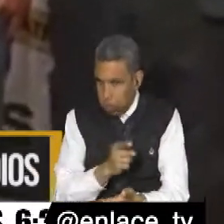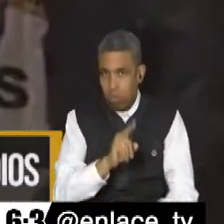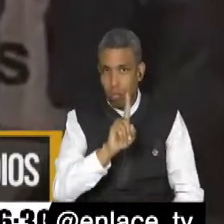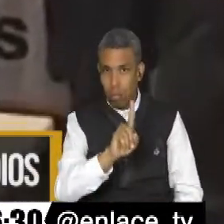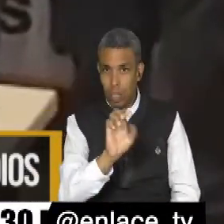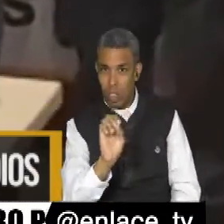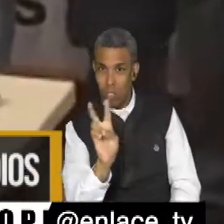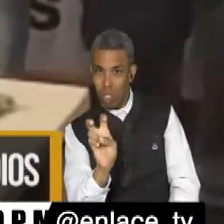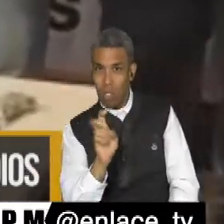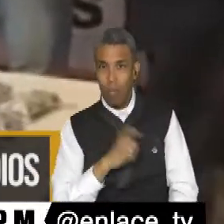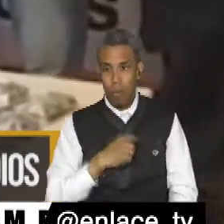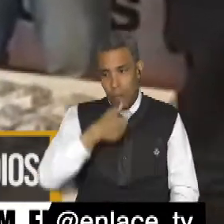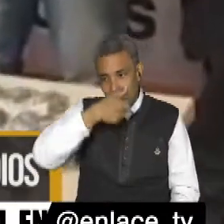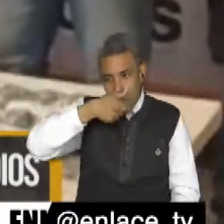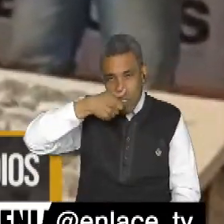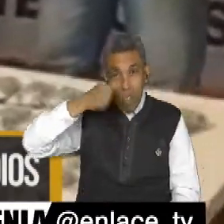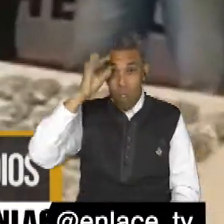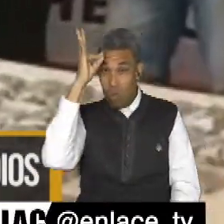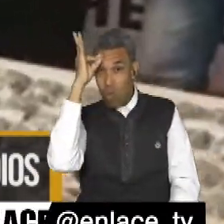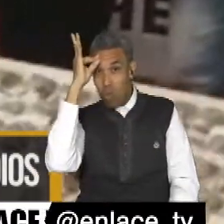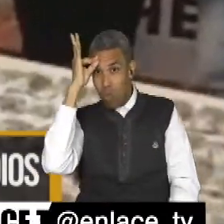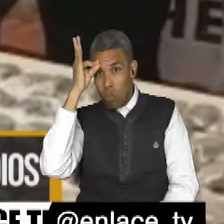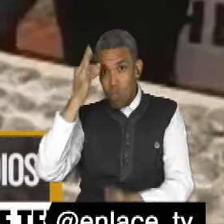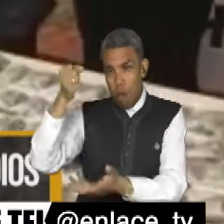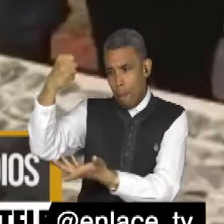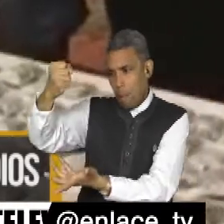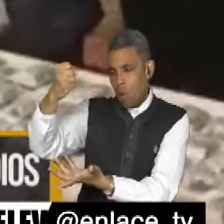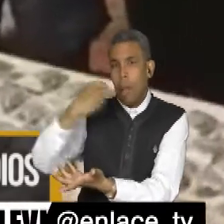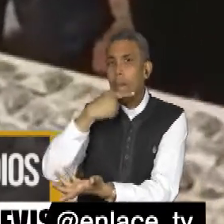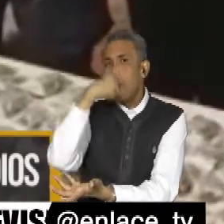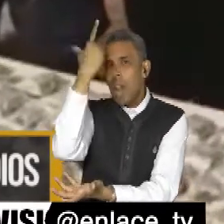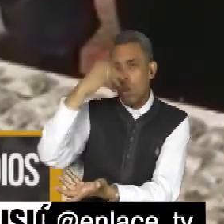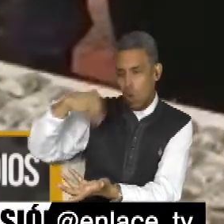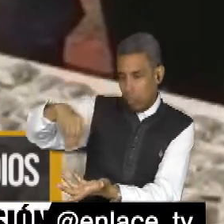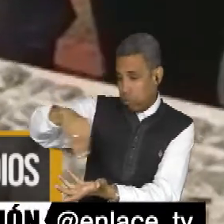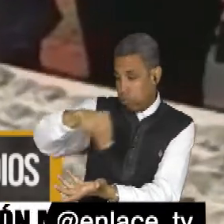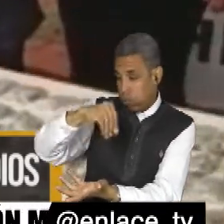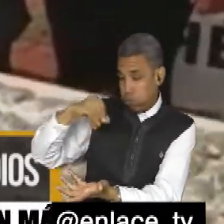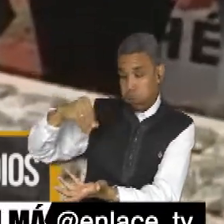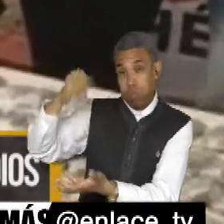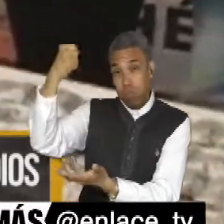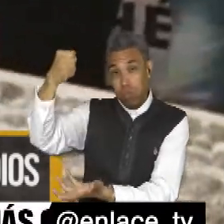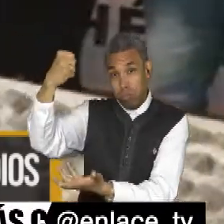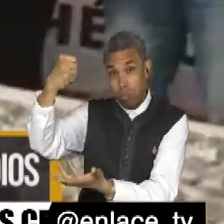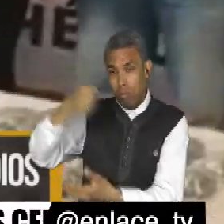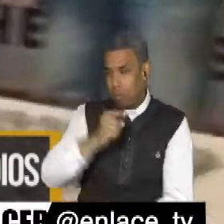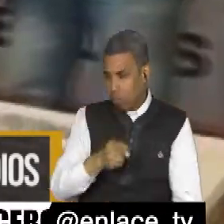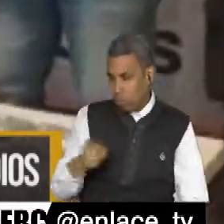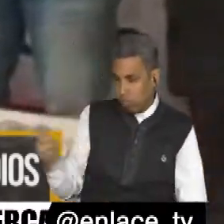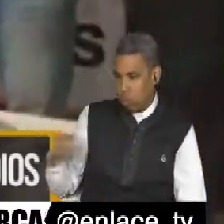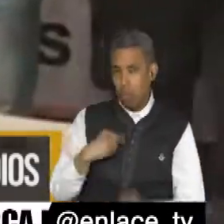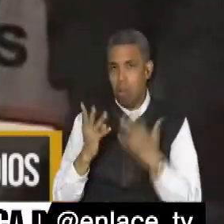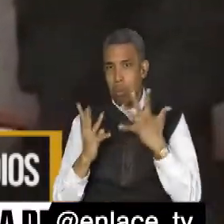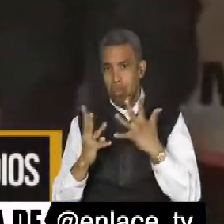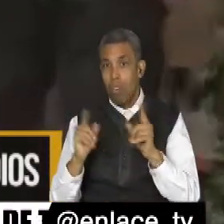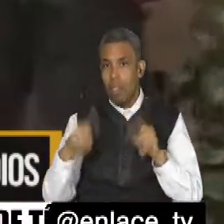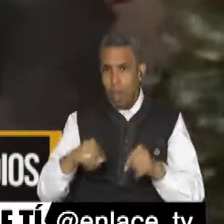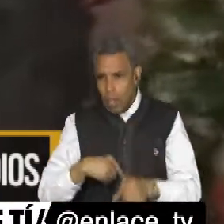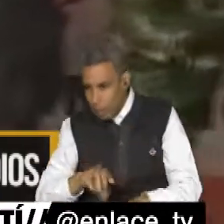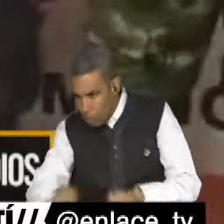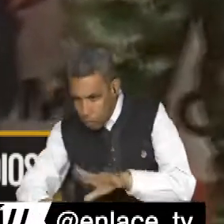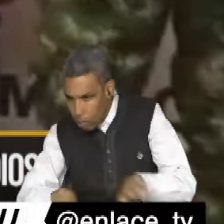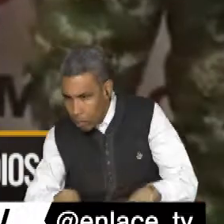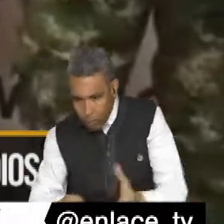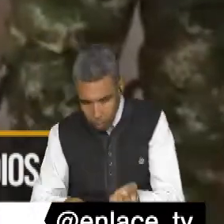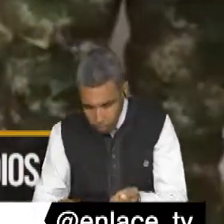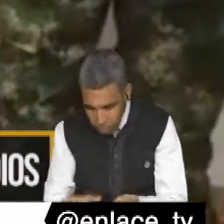bolsas de cocaína empacadas y listas para ser comercializadas, adicionalmente 170 mil pesos producto de la venta de la droga. Los capturados fueron conducidos